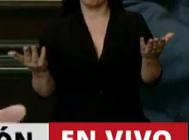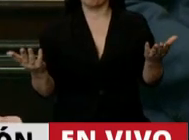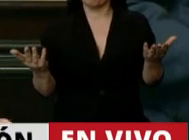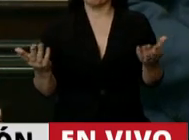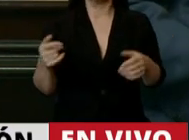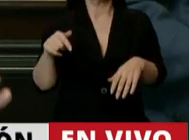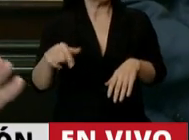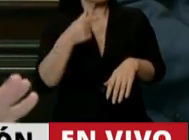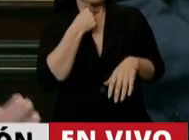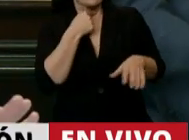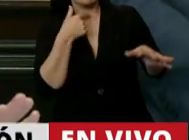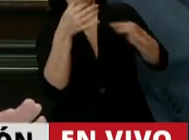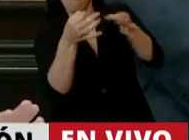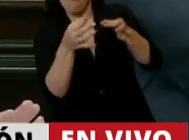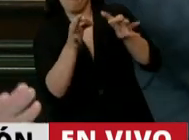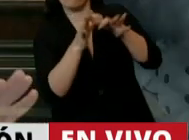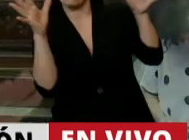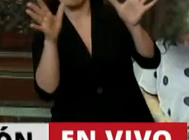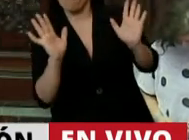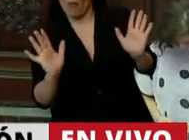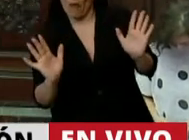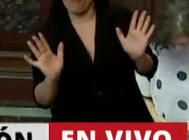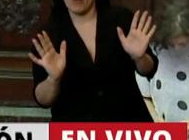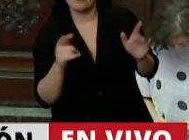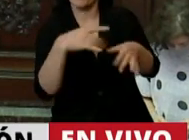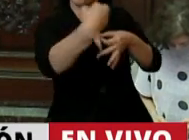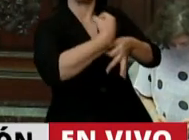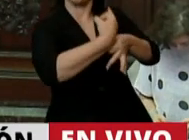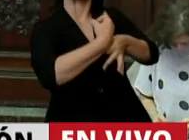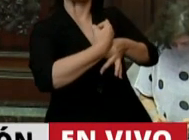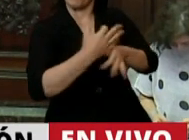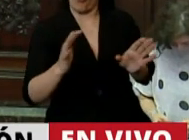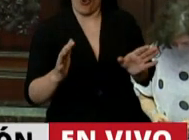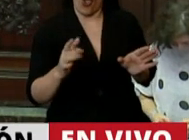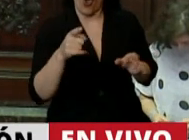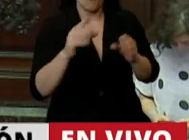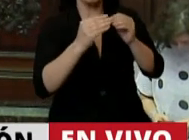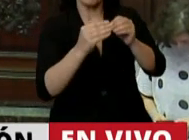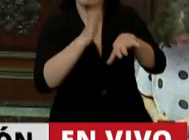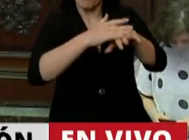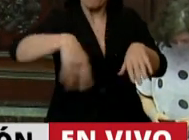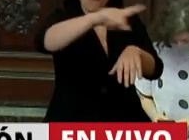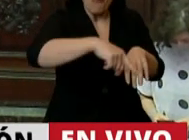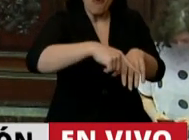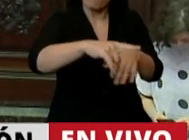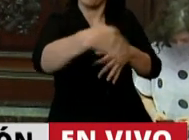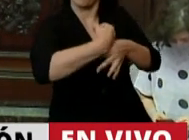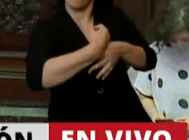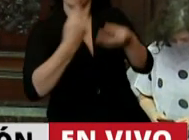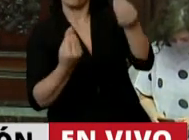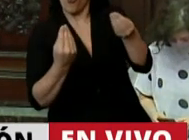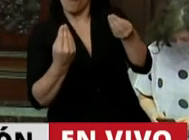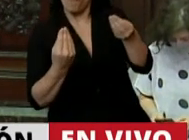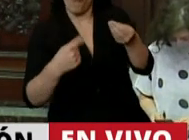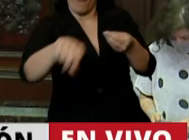Esperamos un diálogo democrático, tampoco les pedimos tanto, tampoco les pedimos consejos sobre cómo resolver problemas que generaron